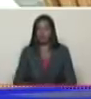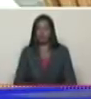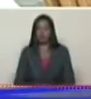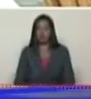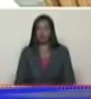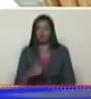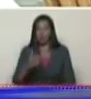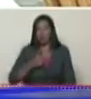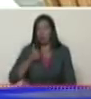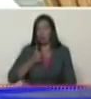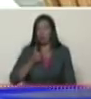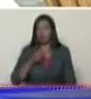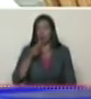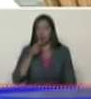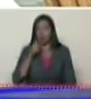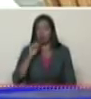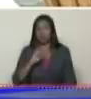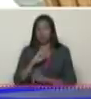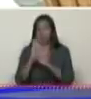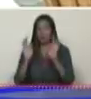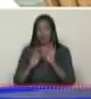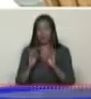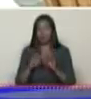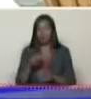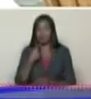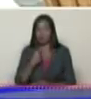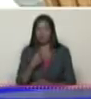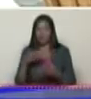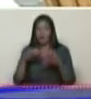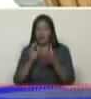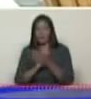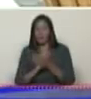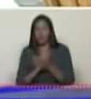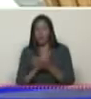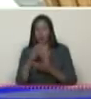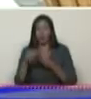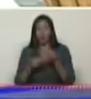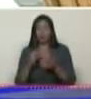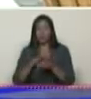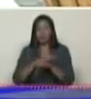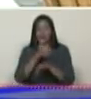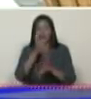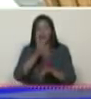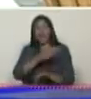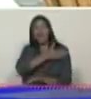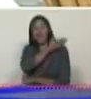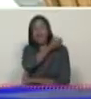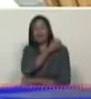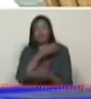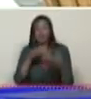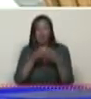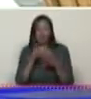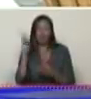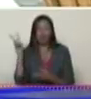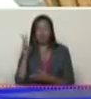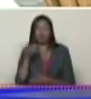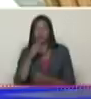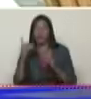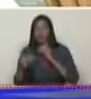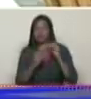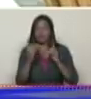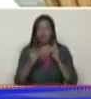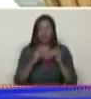Aprovecho este comentario y le he dicho al compañero Jorge Rodríguez, jefe de la delegación de Venezuela en los diálogos de paz